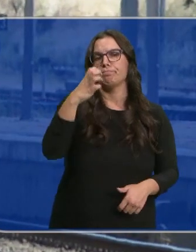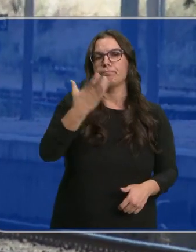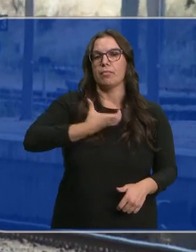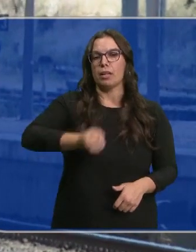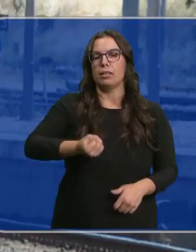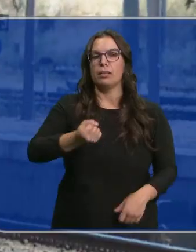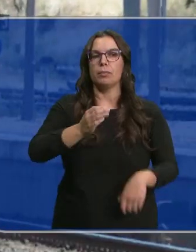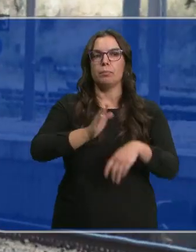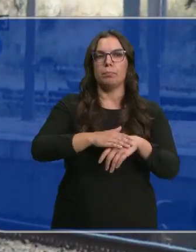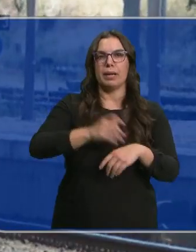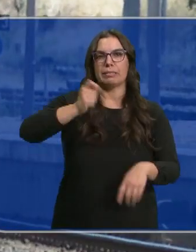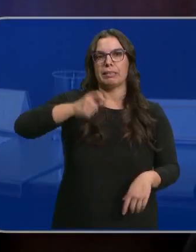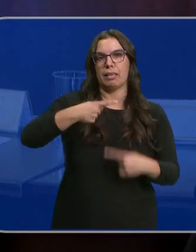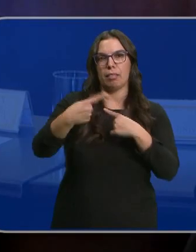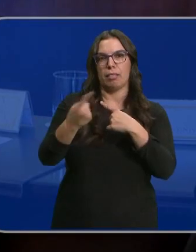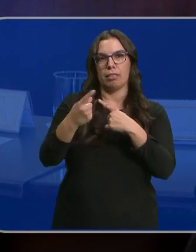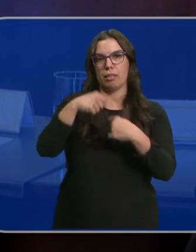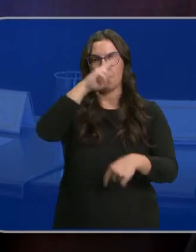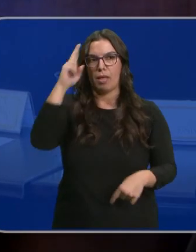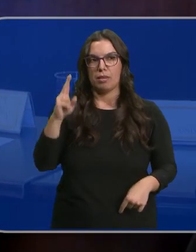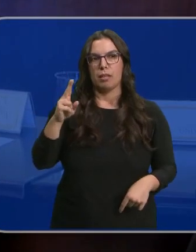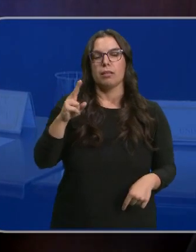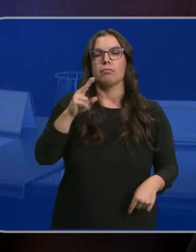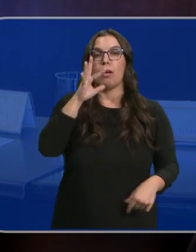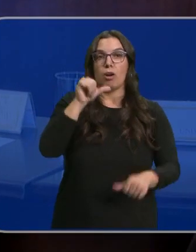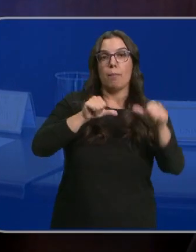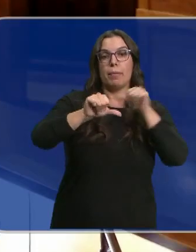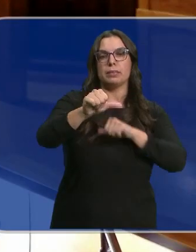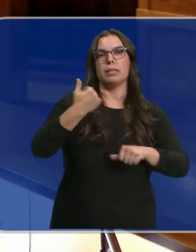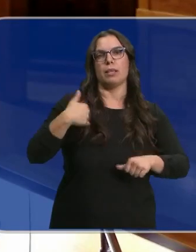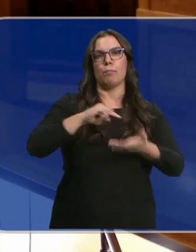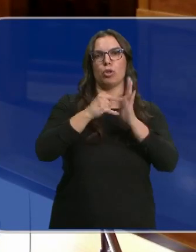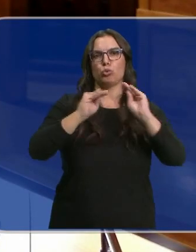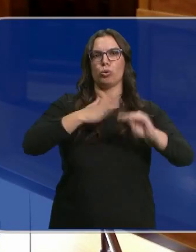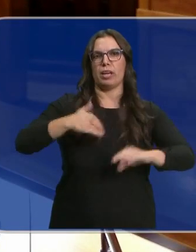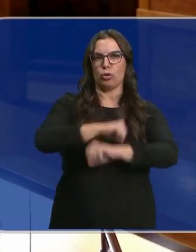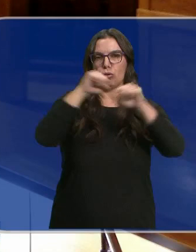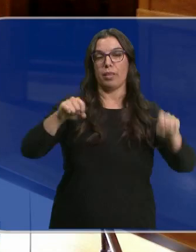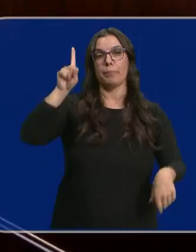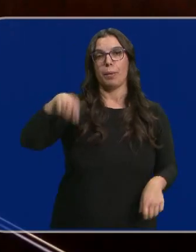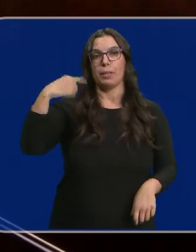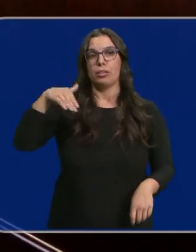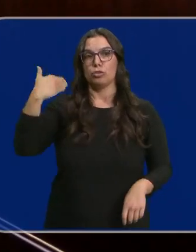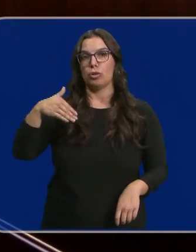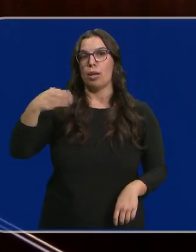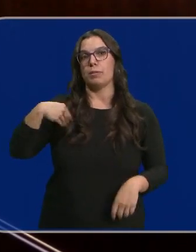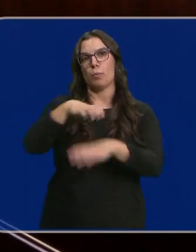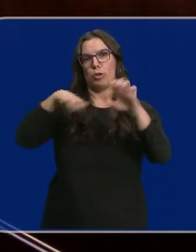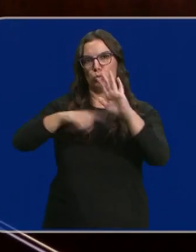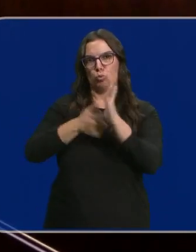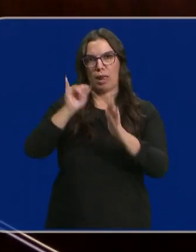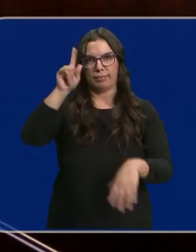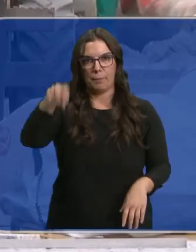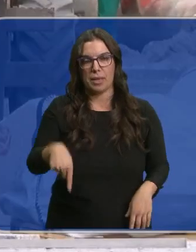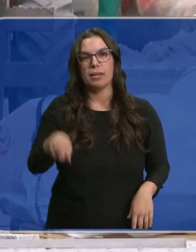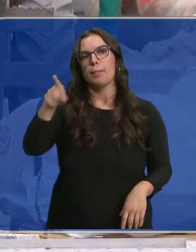para recuperar la 4ª frecuencia a Madrid en este segundo mandato en el que consolida su proyecto. Igual que en Soria, la otra capital con mayoría